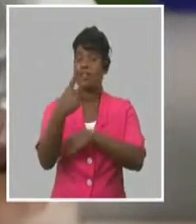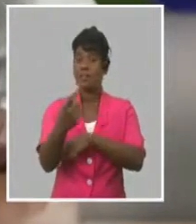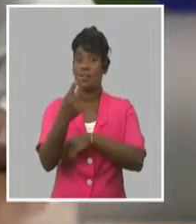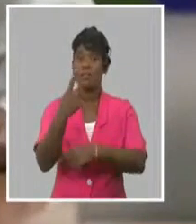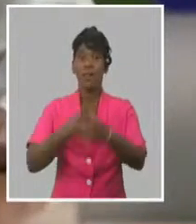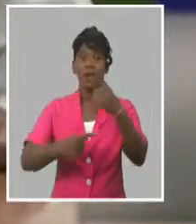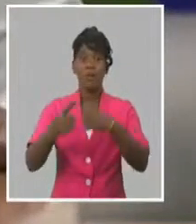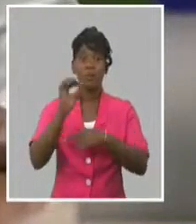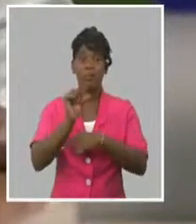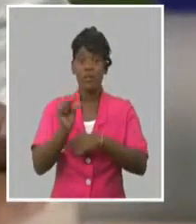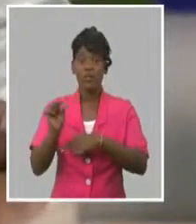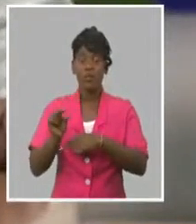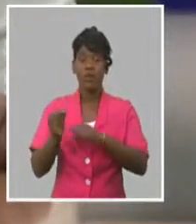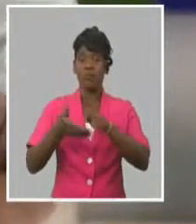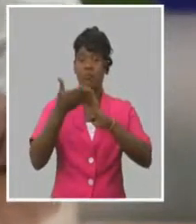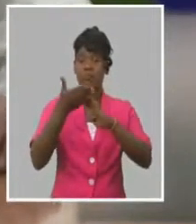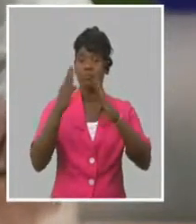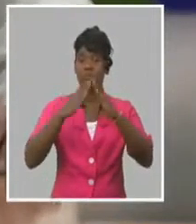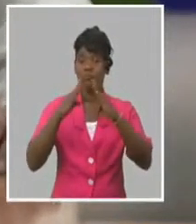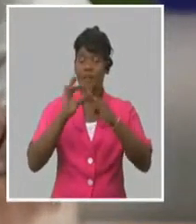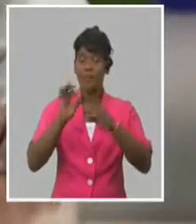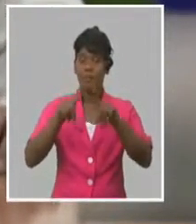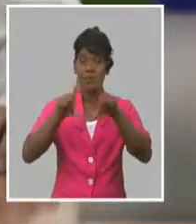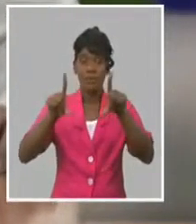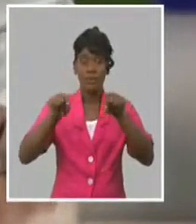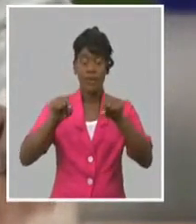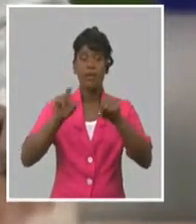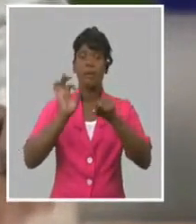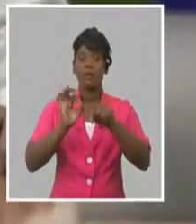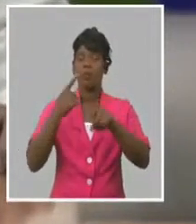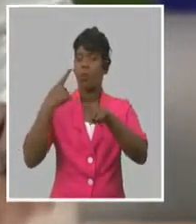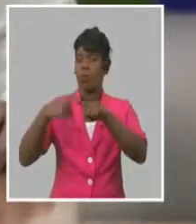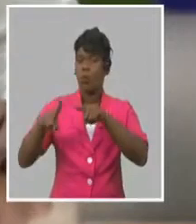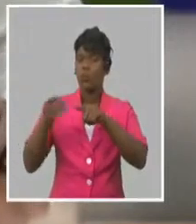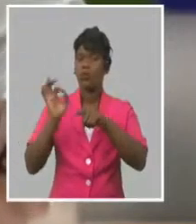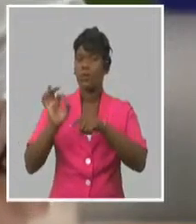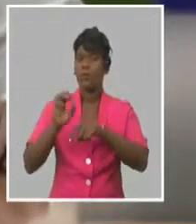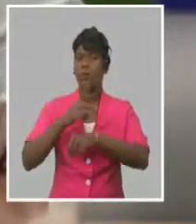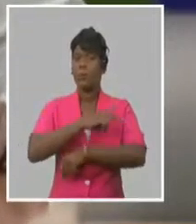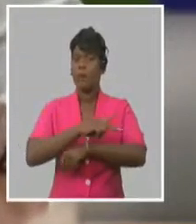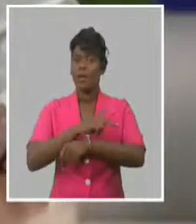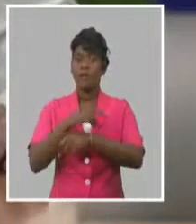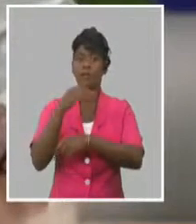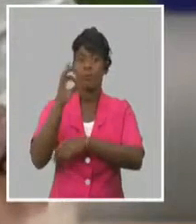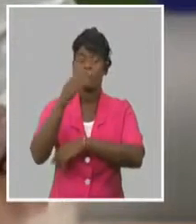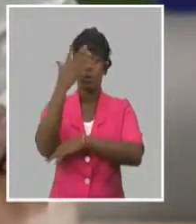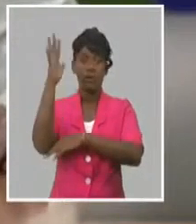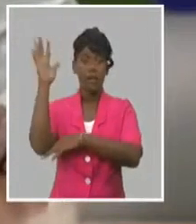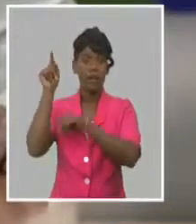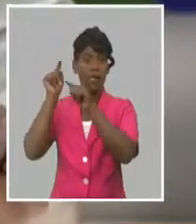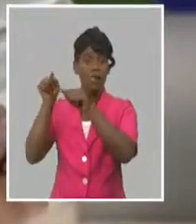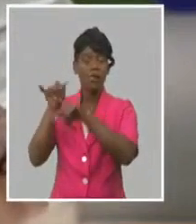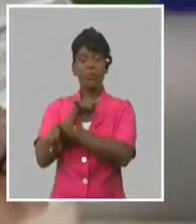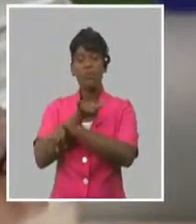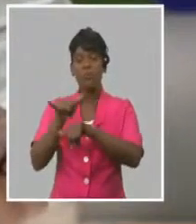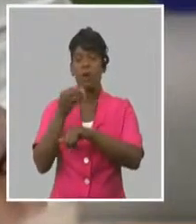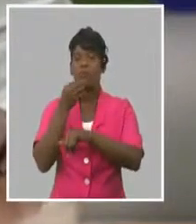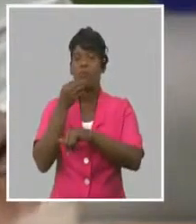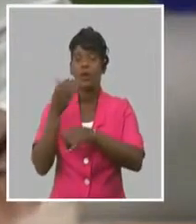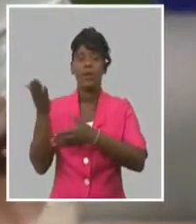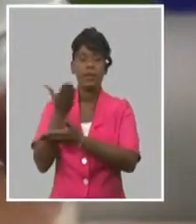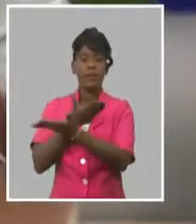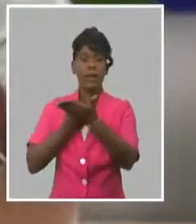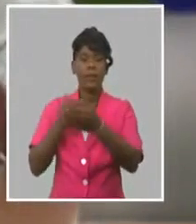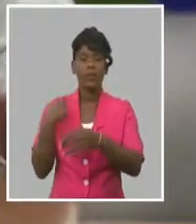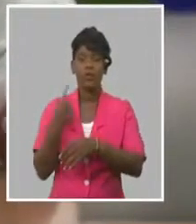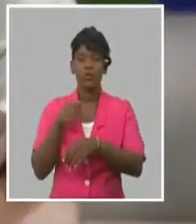precios facilita significativamente la evaluación de los proyectos de inversión extranjera directa y crea las condiciones para establecer